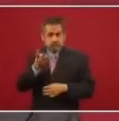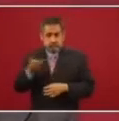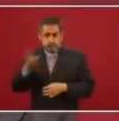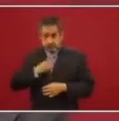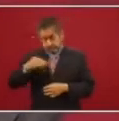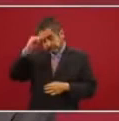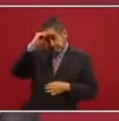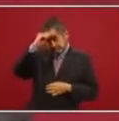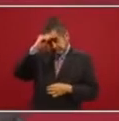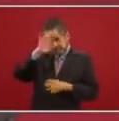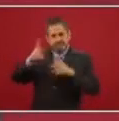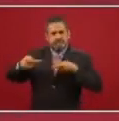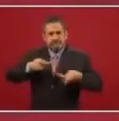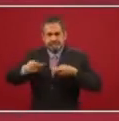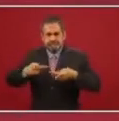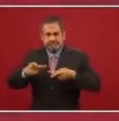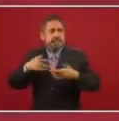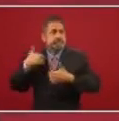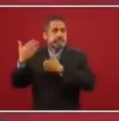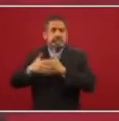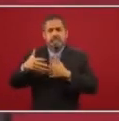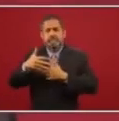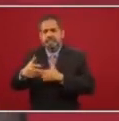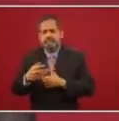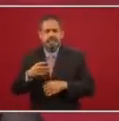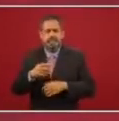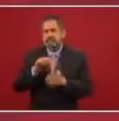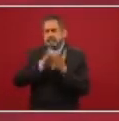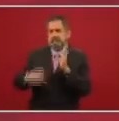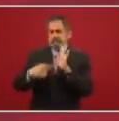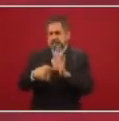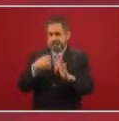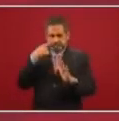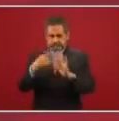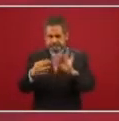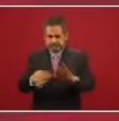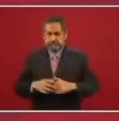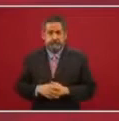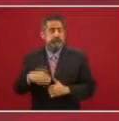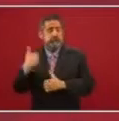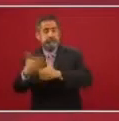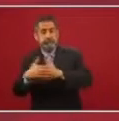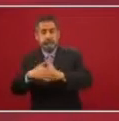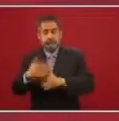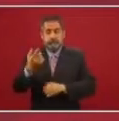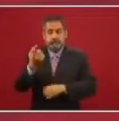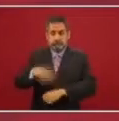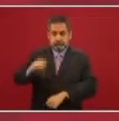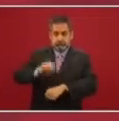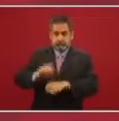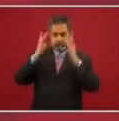intervenciones de protección mutua en materia de salud les pongo un ejemplo concreto viene la semana santa de nosotros